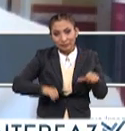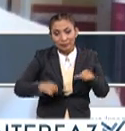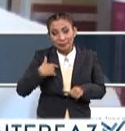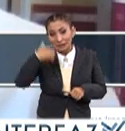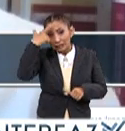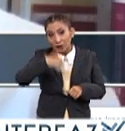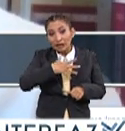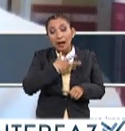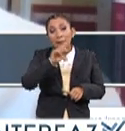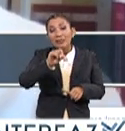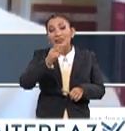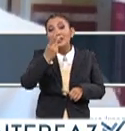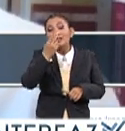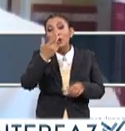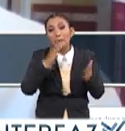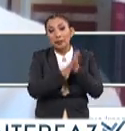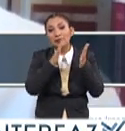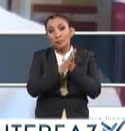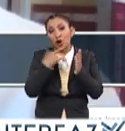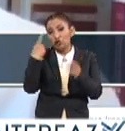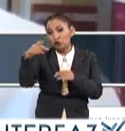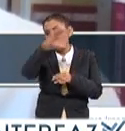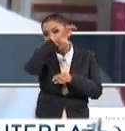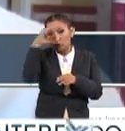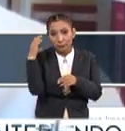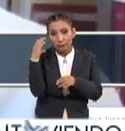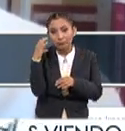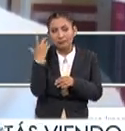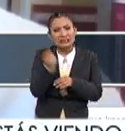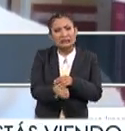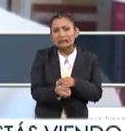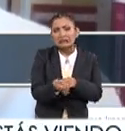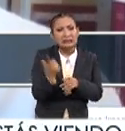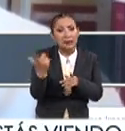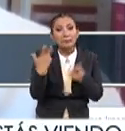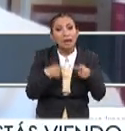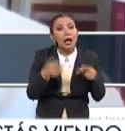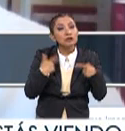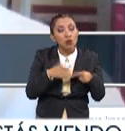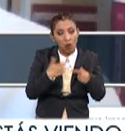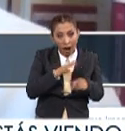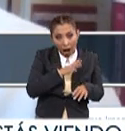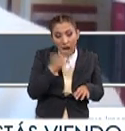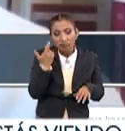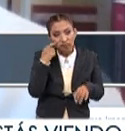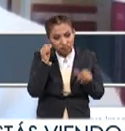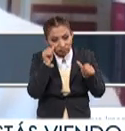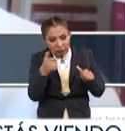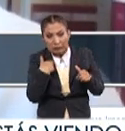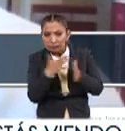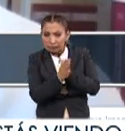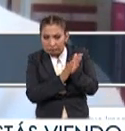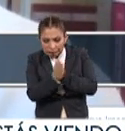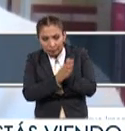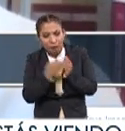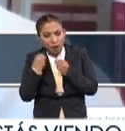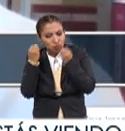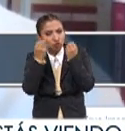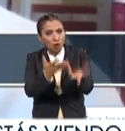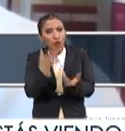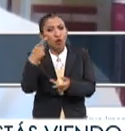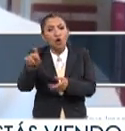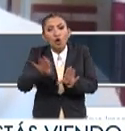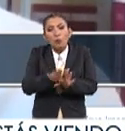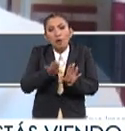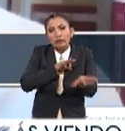la noche ya teníamos 25 participantes con sus fotografías. ¿Qué significa? Que la gente está ávida, está deseosa de dar a